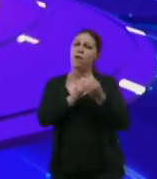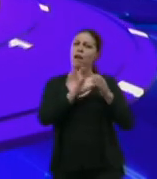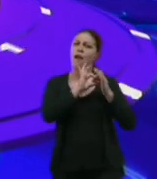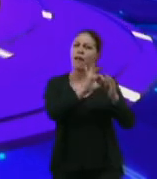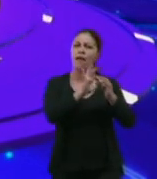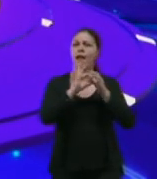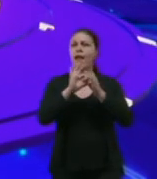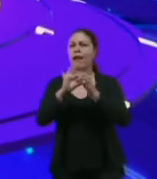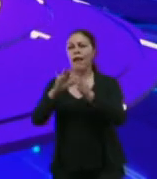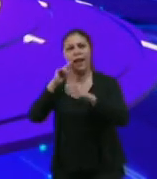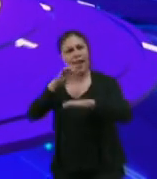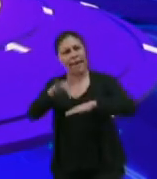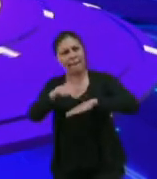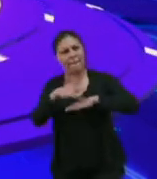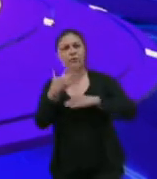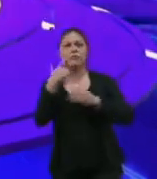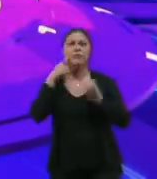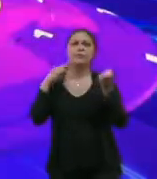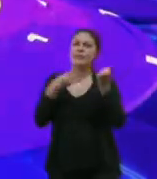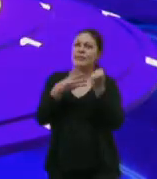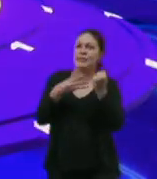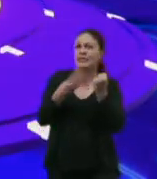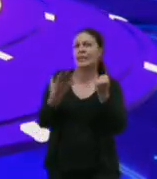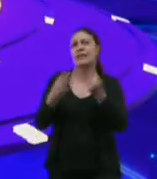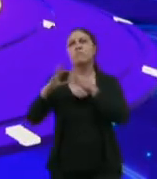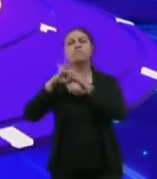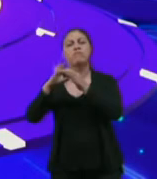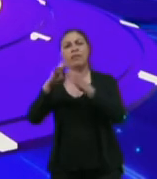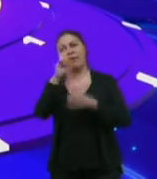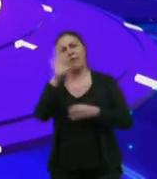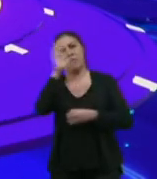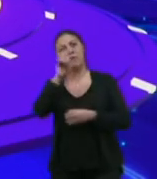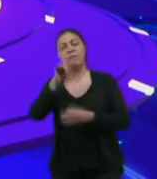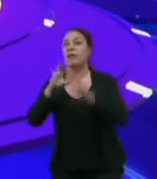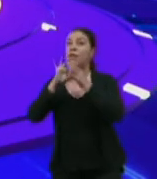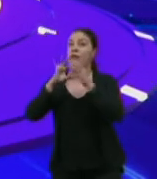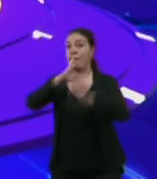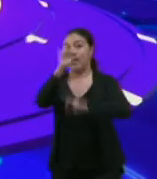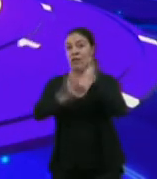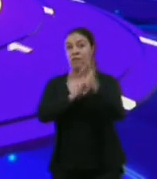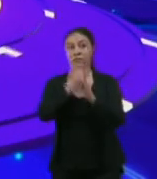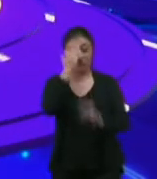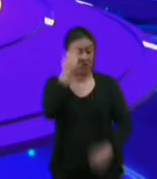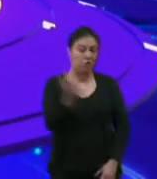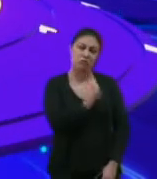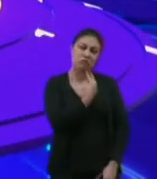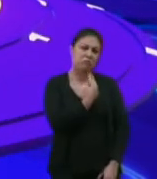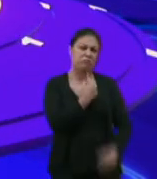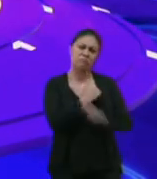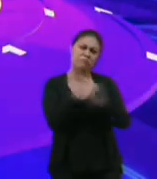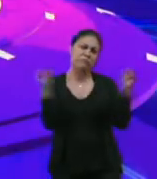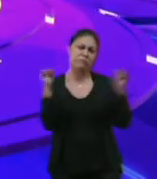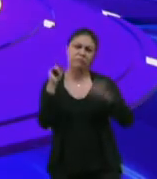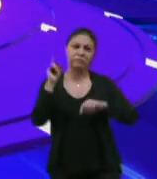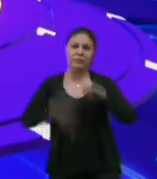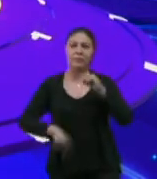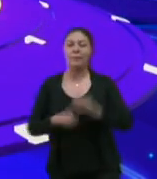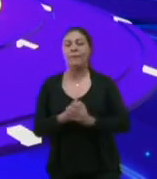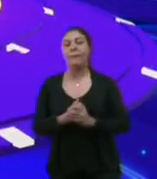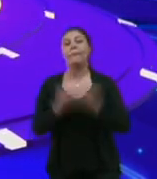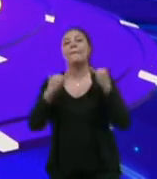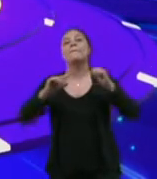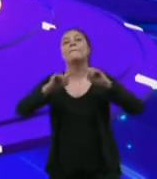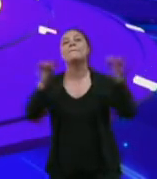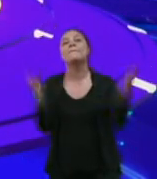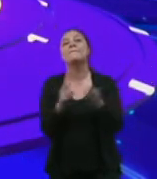impulsa el sena aliados nacionales e internacionales porque solos no lo podríamos hacer bueno esas son como nuestras grandes